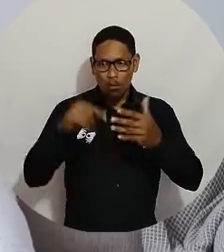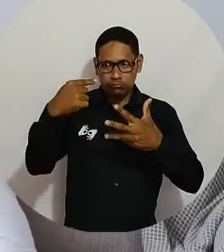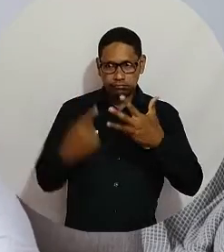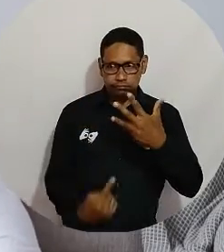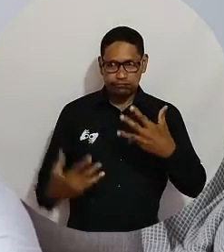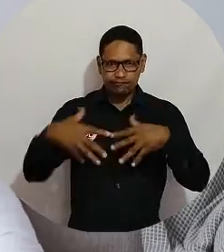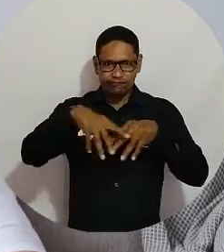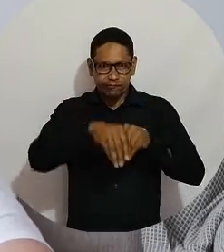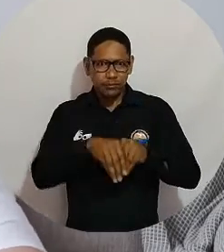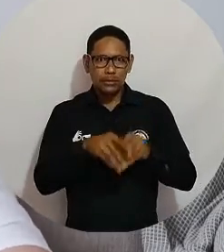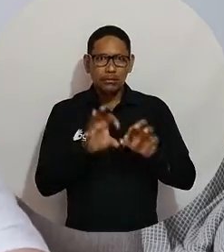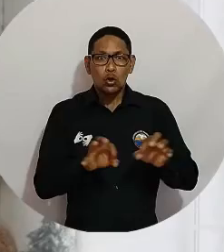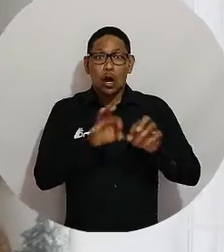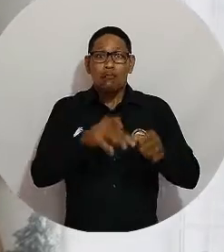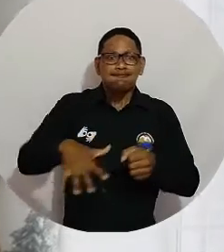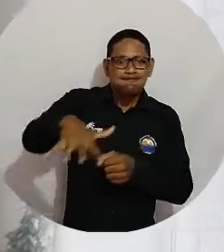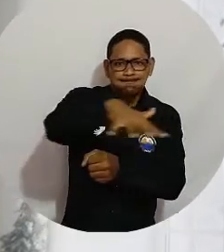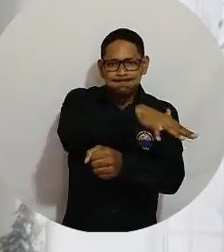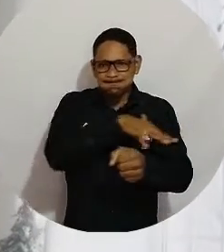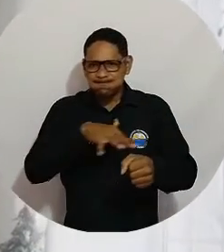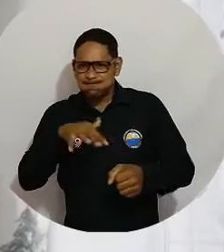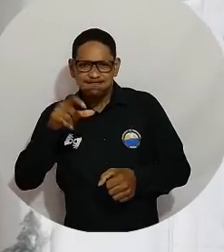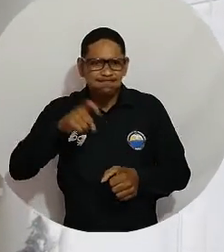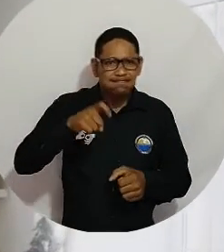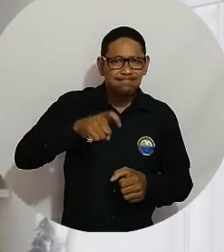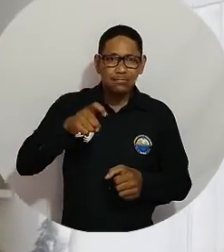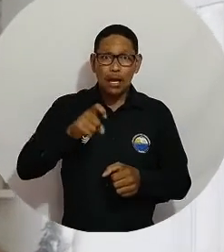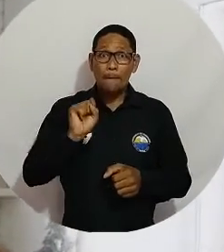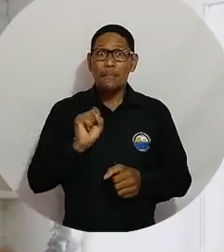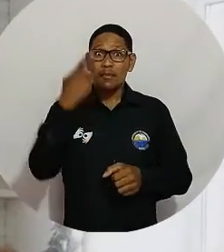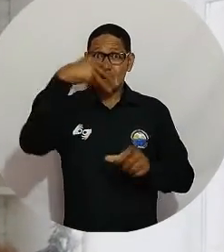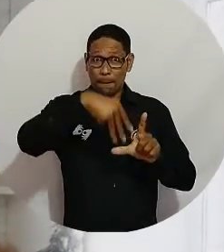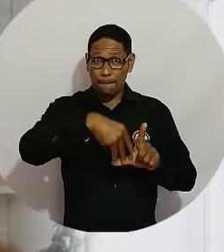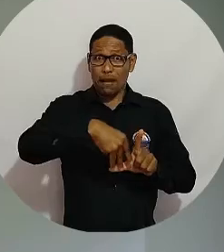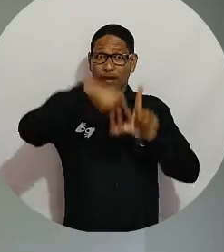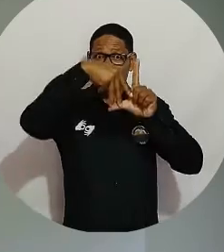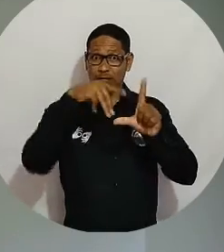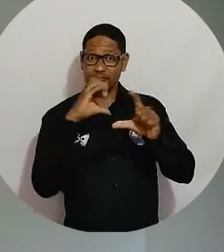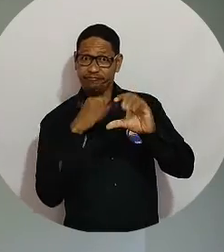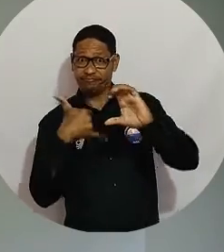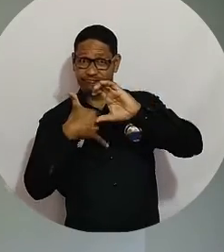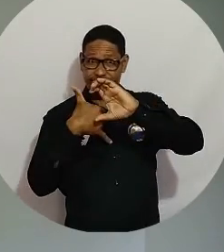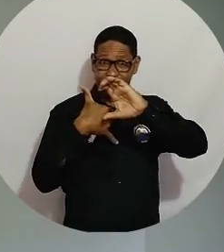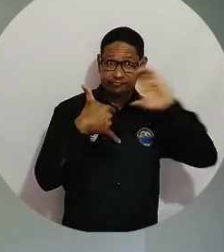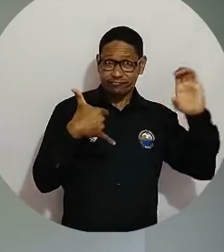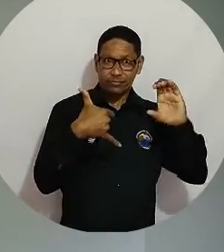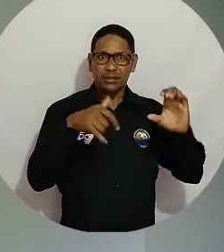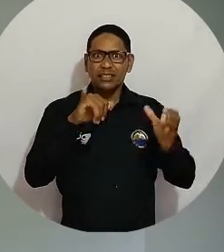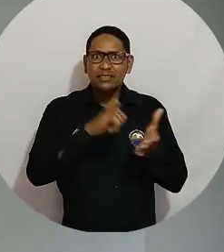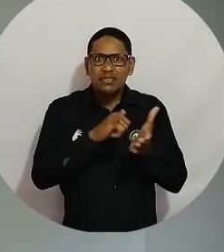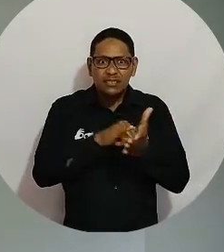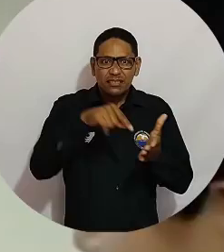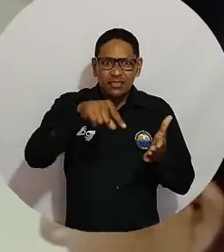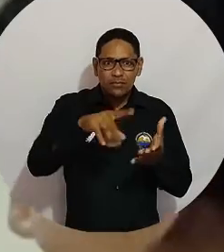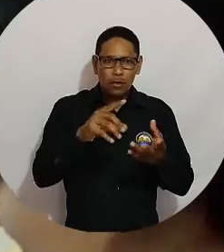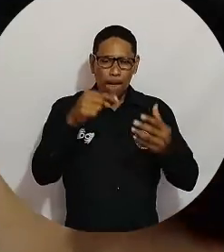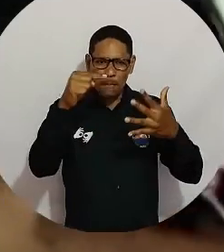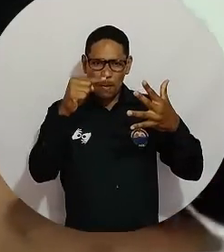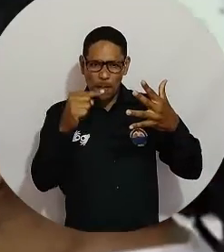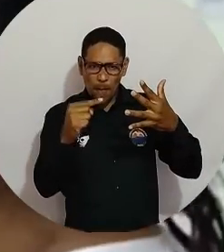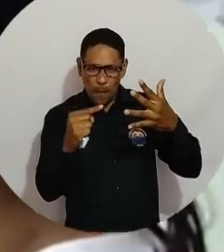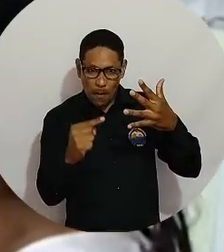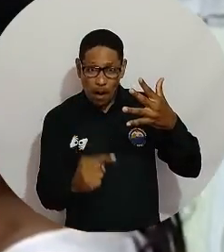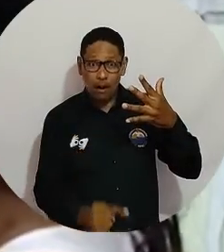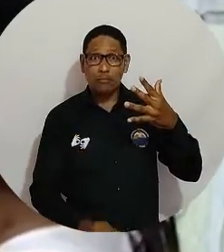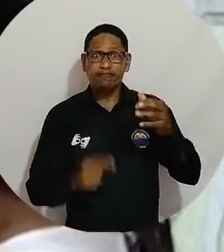y la comunidad, dar respuesta a las necesidades sentidas del entorno. Es la primera maestría en la región Caribe en esta área, en la